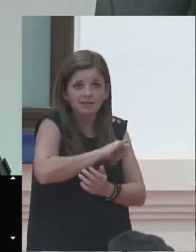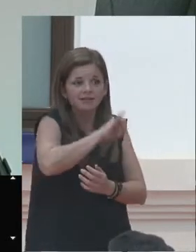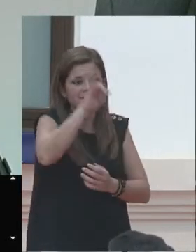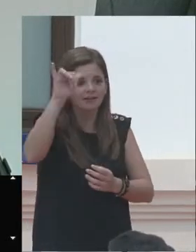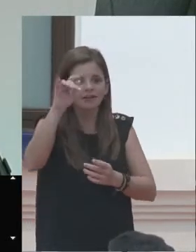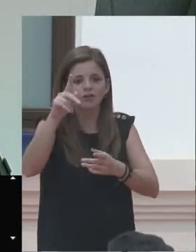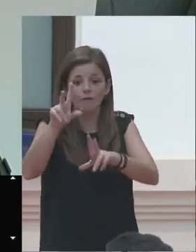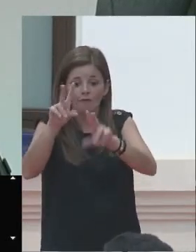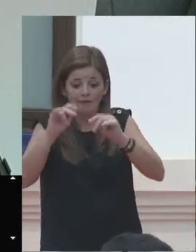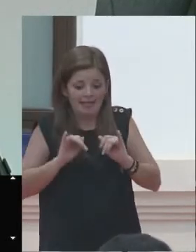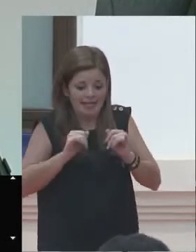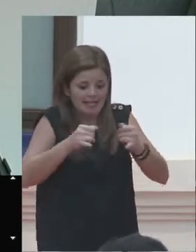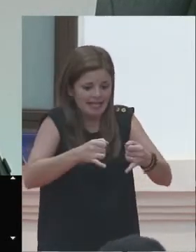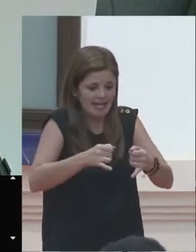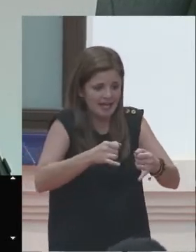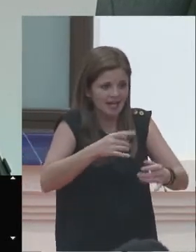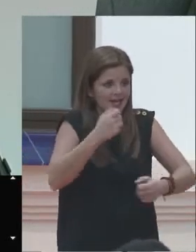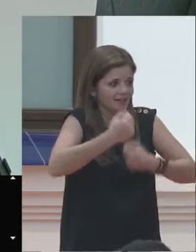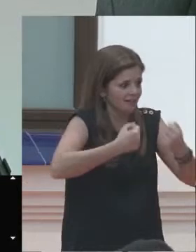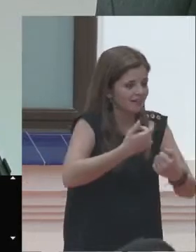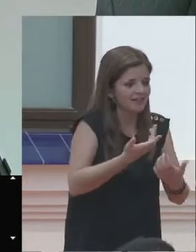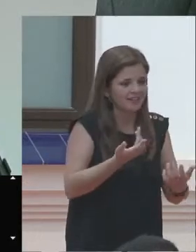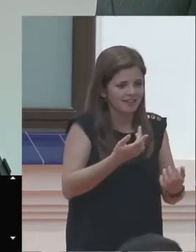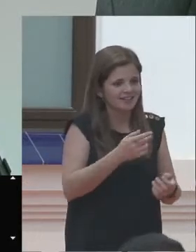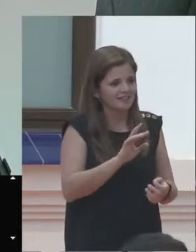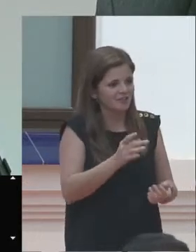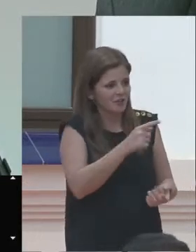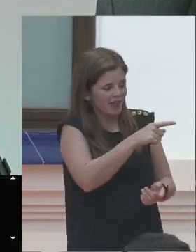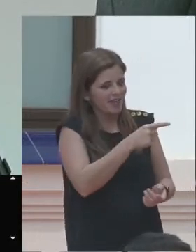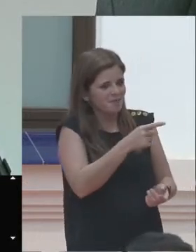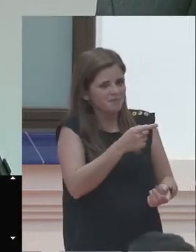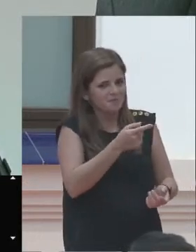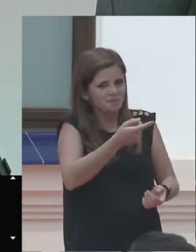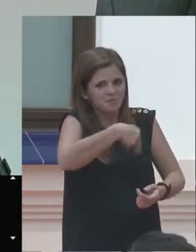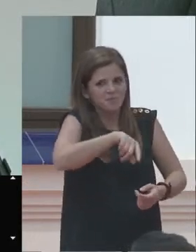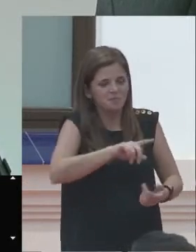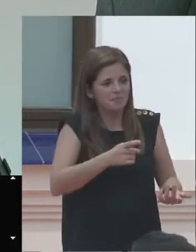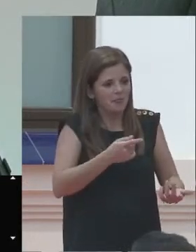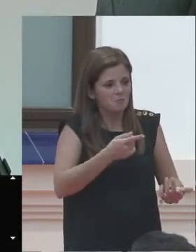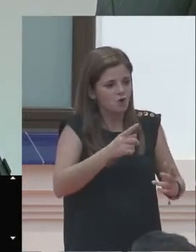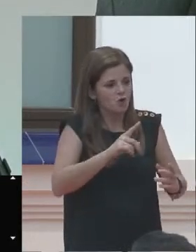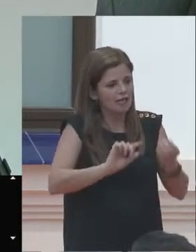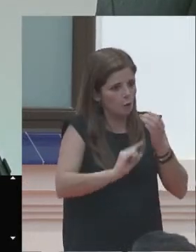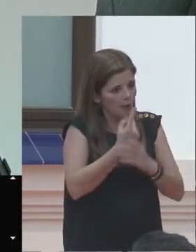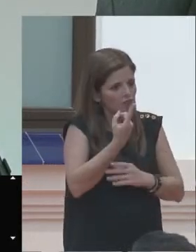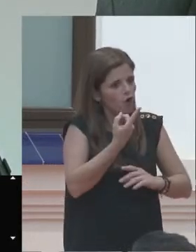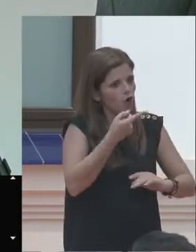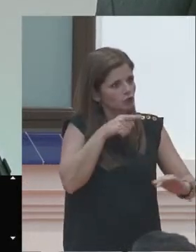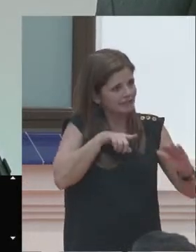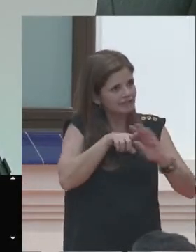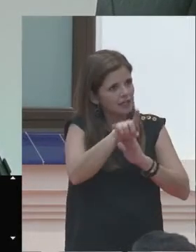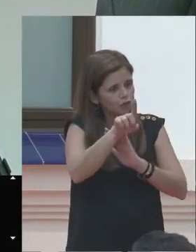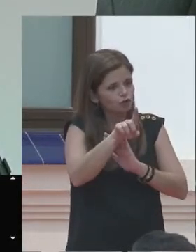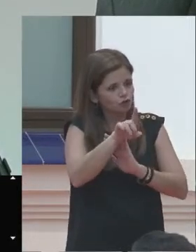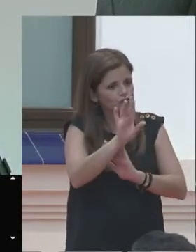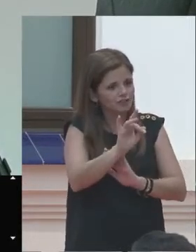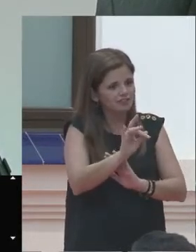el aeropuerto y llego a donde sea. Entonces, claro, ¿cómo os sentís cuando estáis haciendo mucha innovación, mucho desarrollo, muchas mejoras